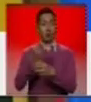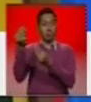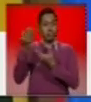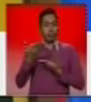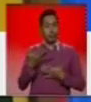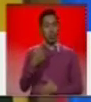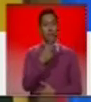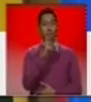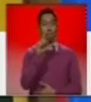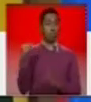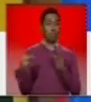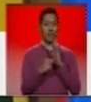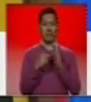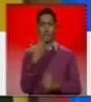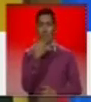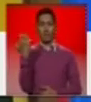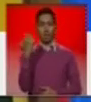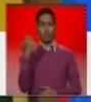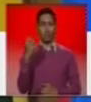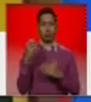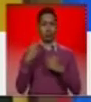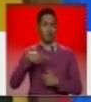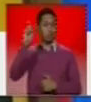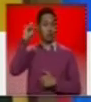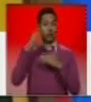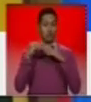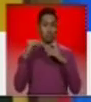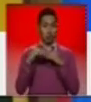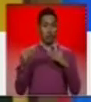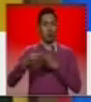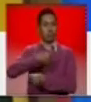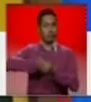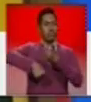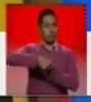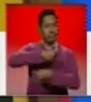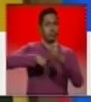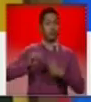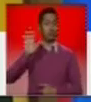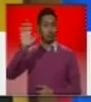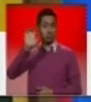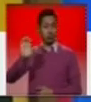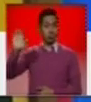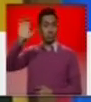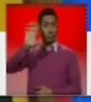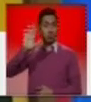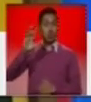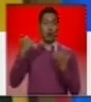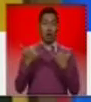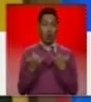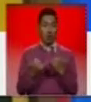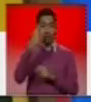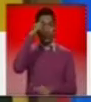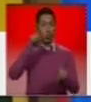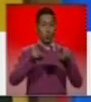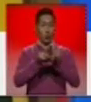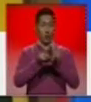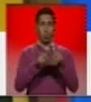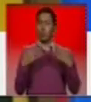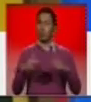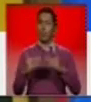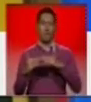de dólares en inversiones de miembros de esta comunidad y esperamos que a partir del presente acuerdo sea mucho